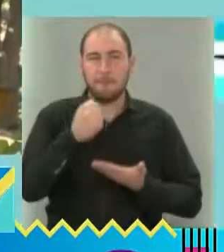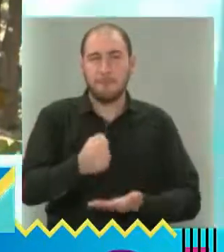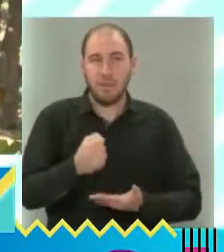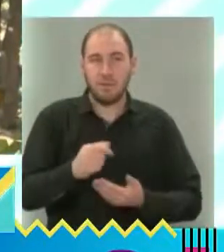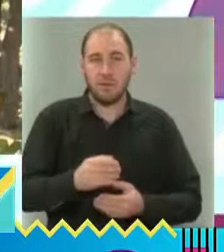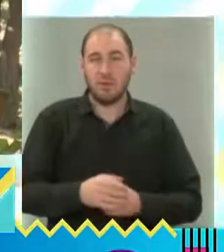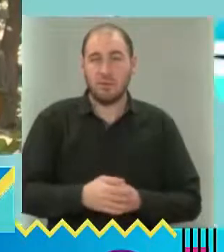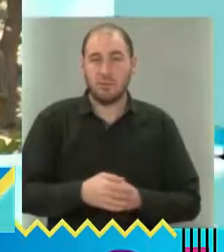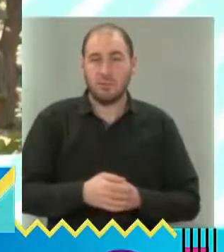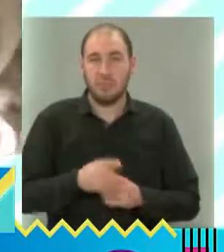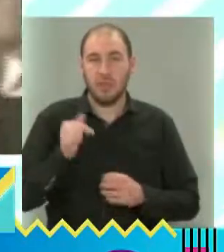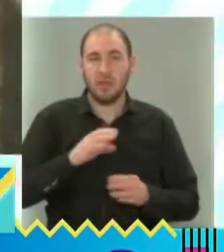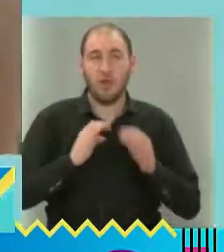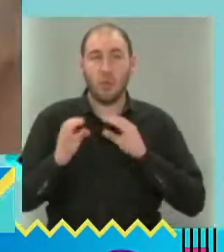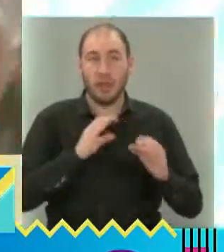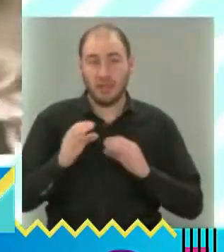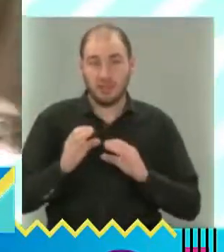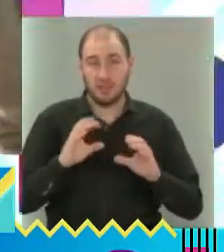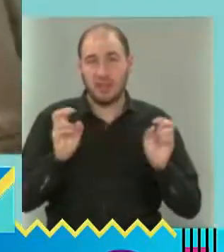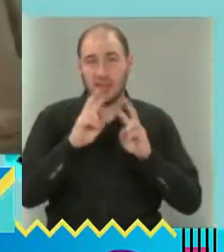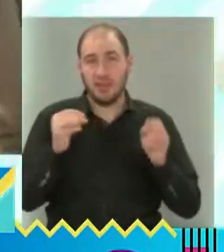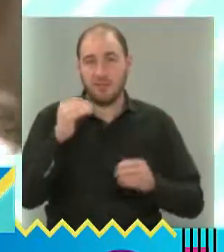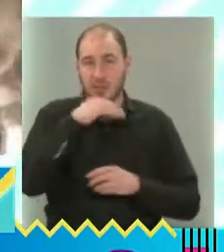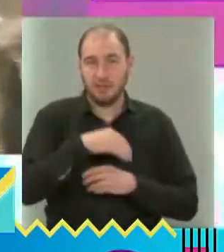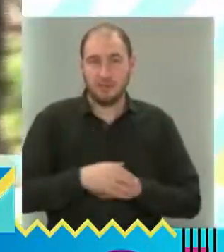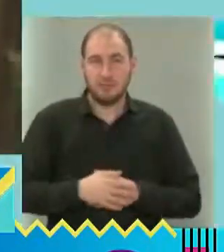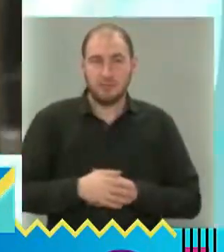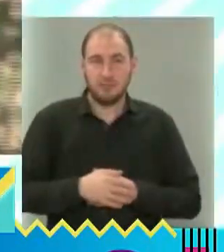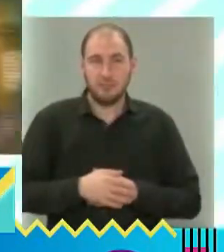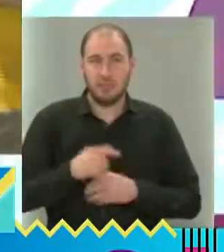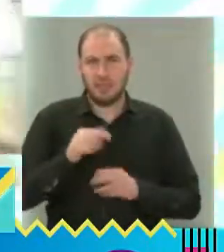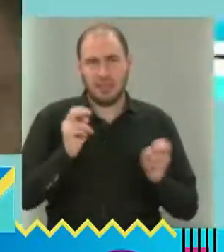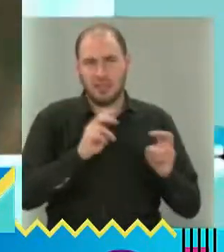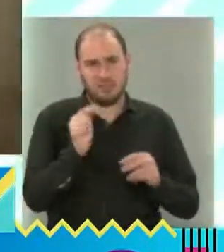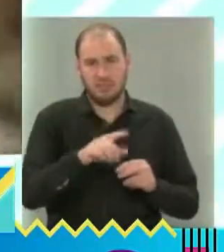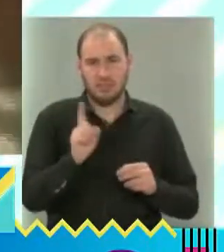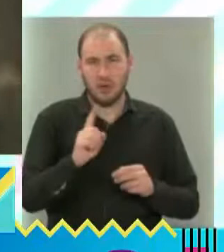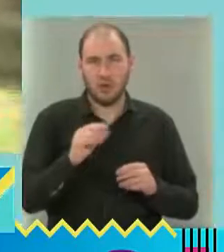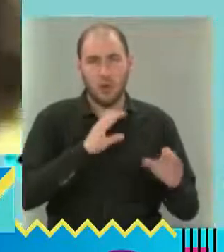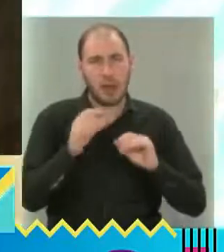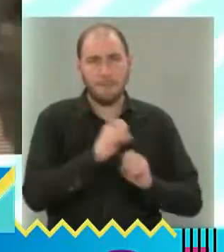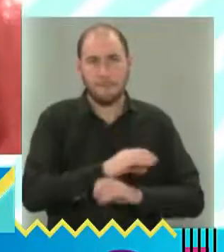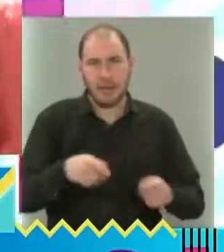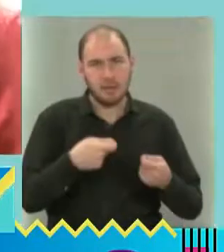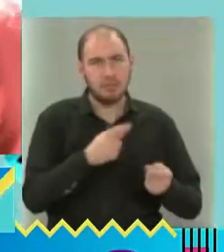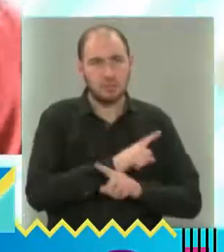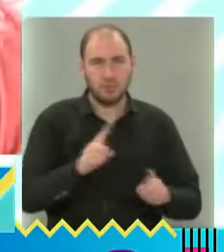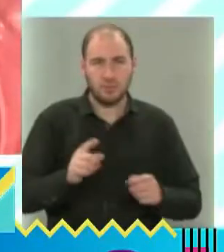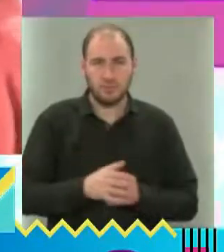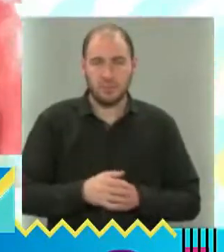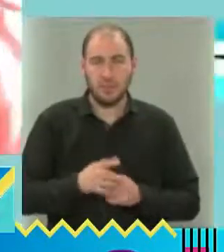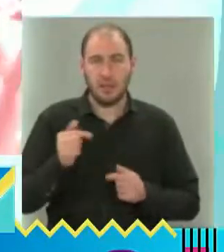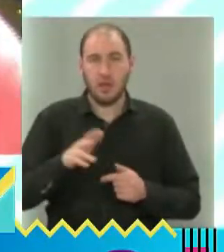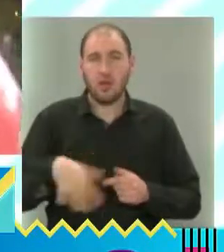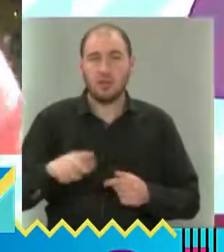la comunicación justamente con respecto al vino. Entonces, no viene por ese lado, digamos, de que estaba mal comunicado o mal invertido, ¿sí? Bien. Hay todo